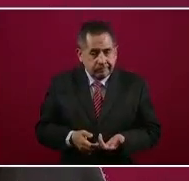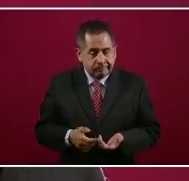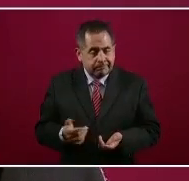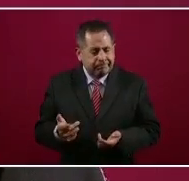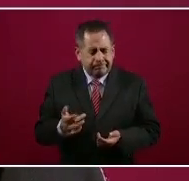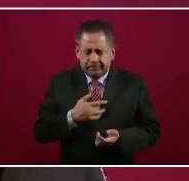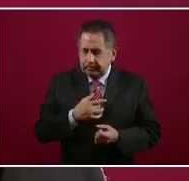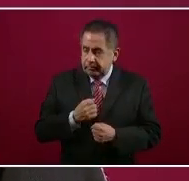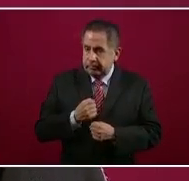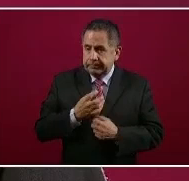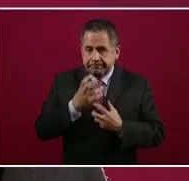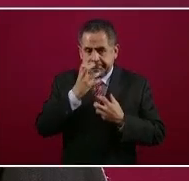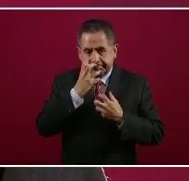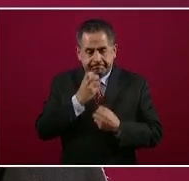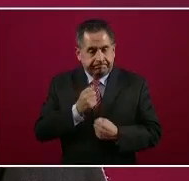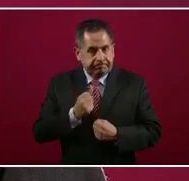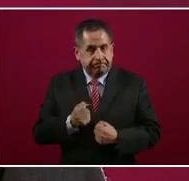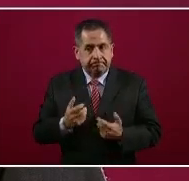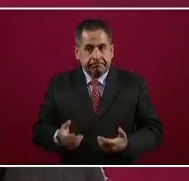fuerte